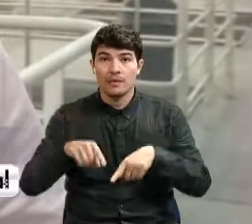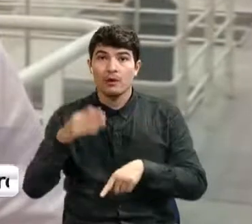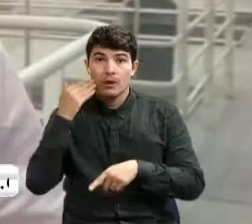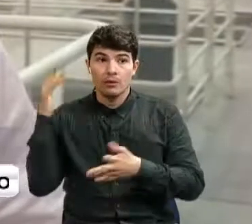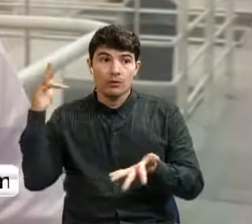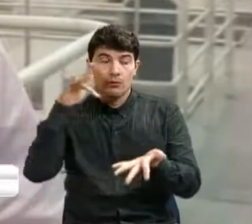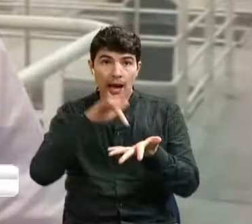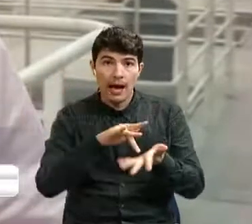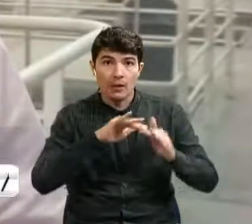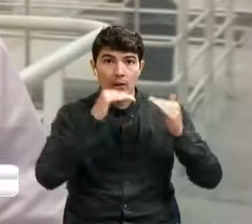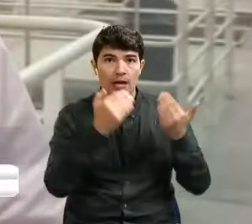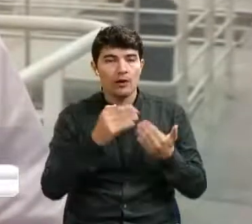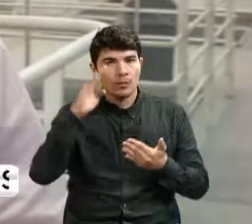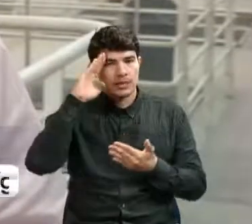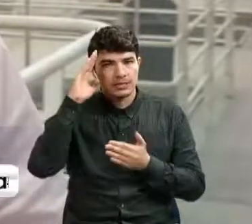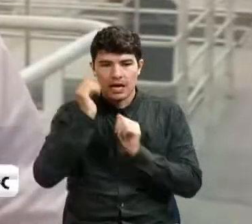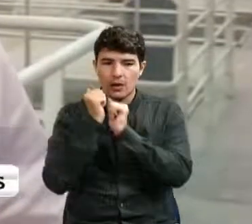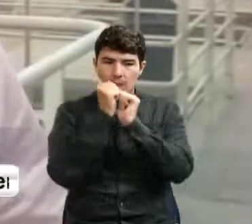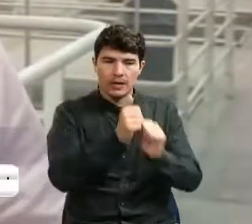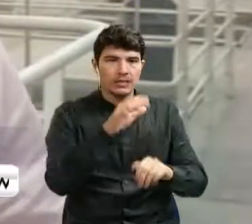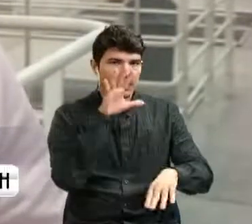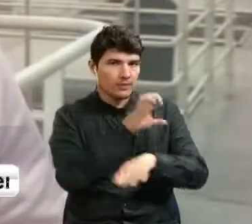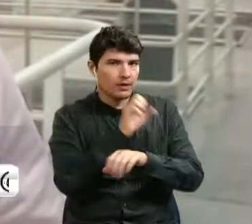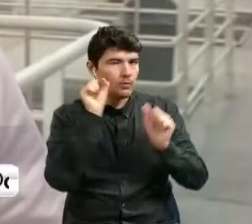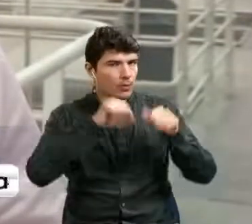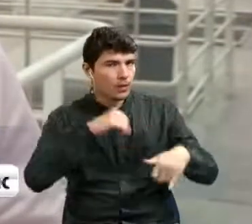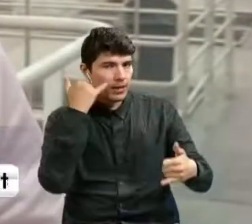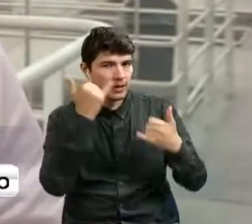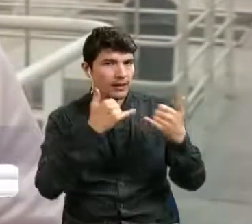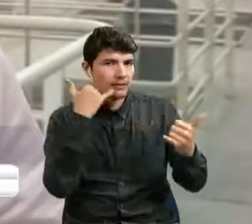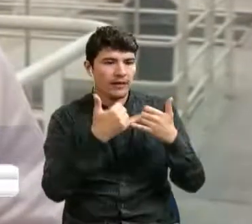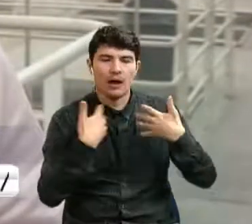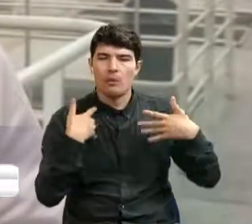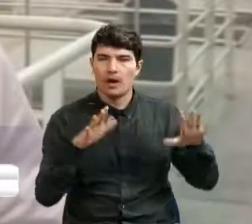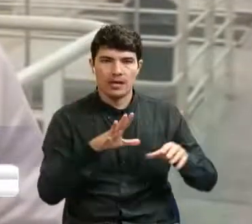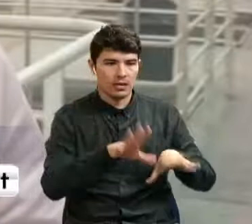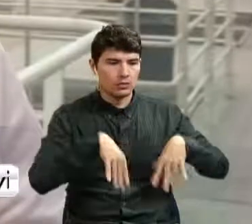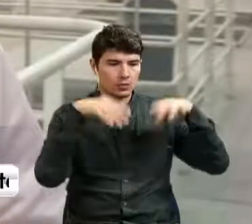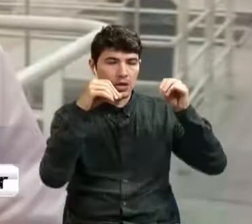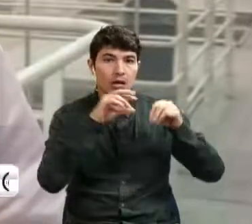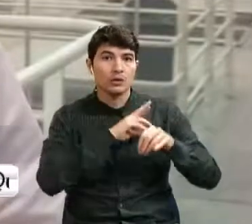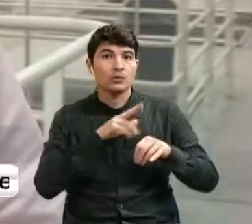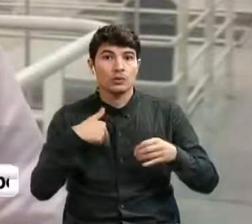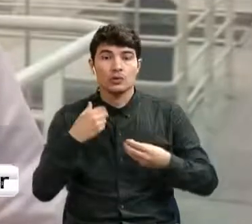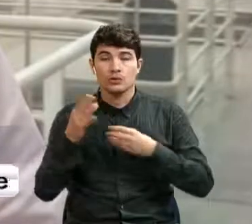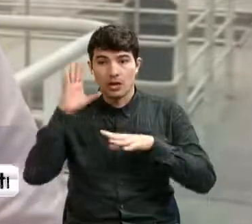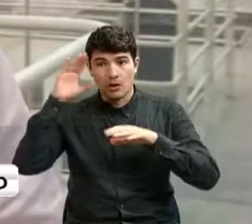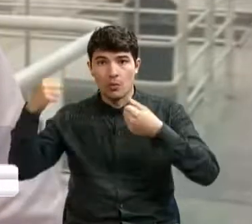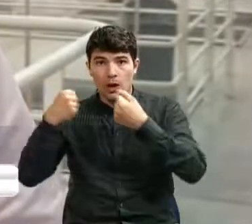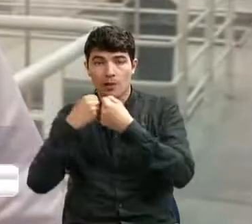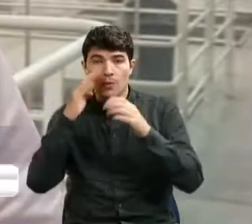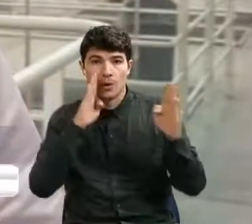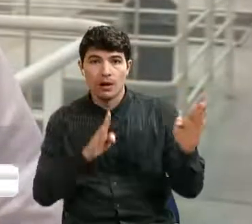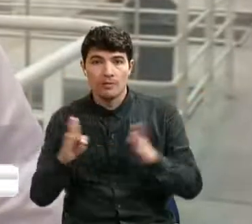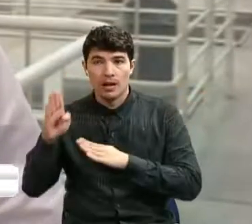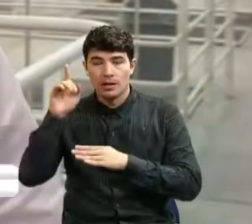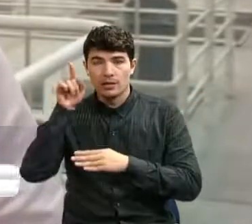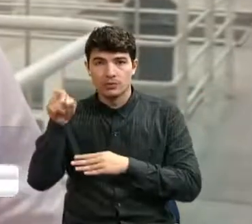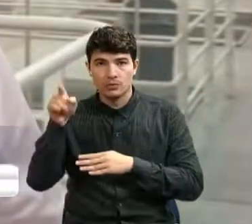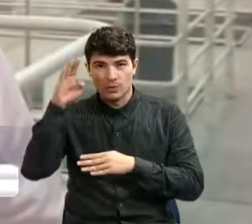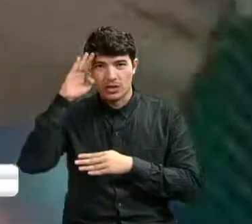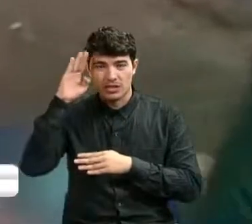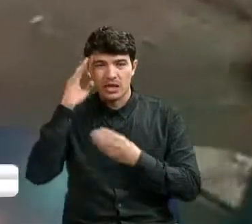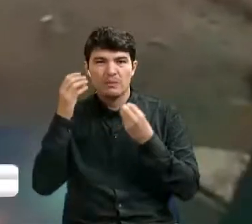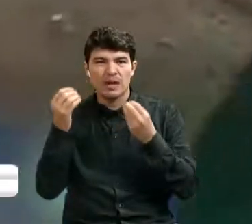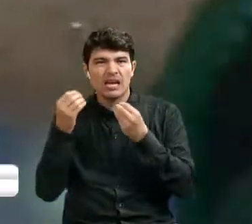para detectar cualquier sustancia tenemos un problema en los alrededores que estamos haciendo unos planes con la policía metropolitana de cúcuta para